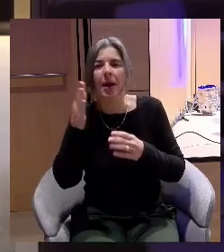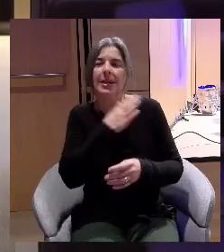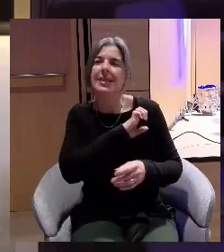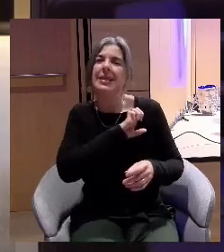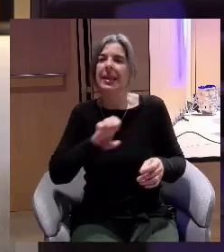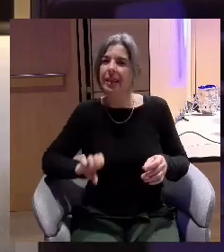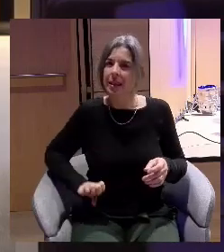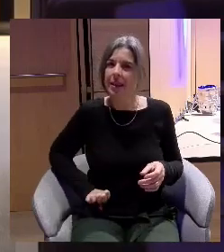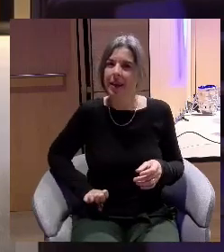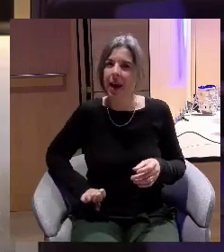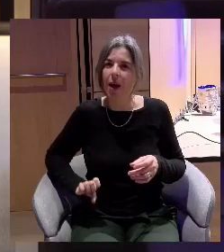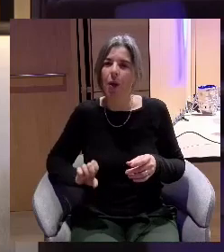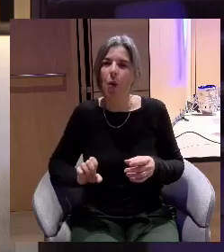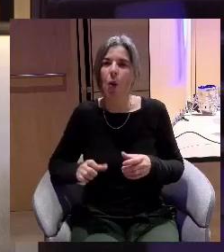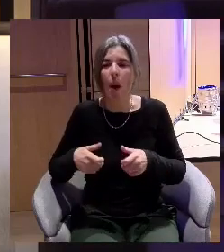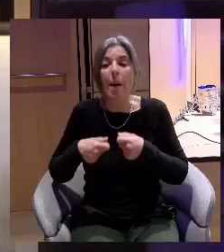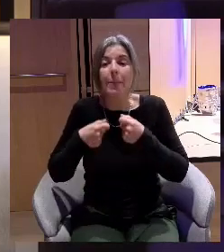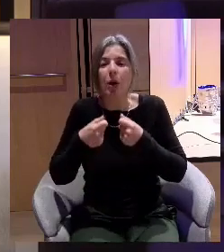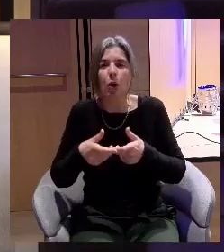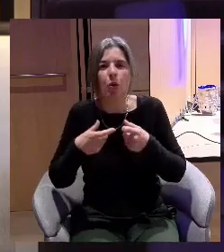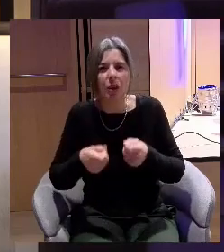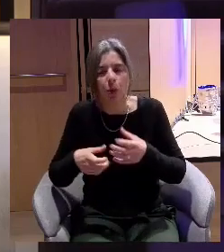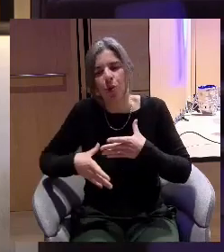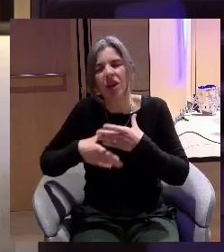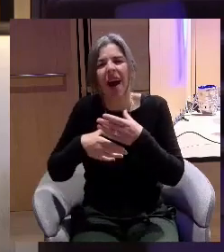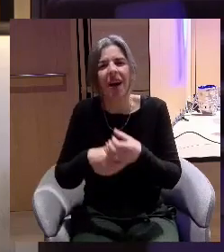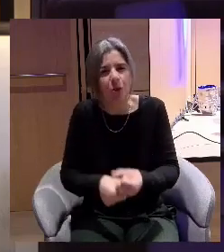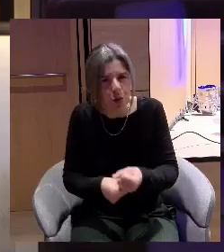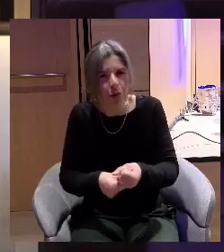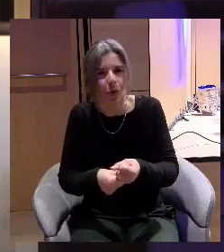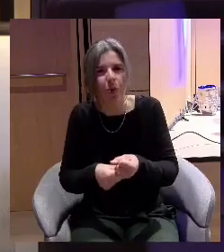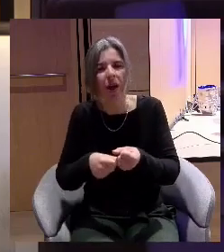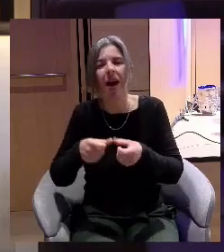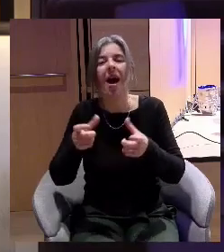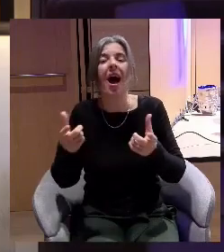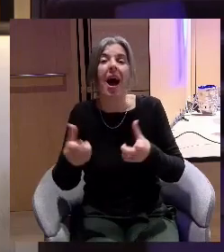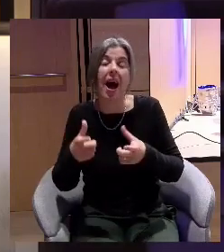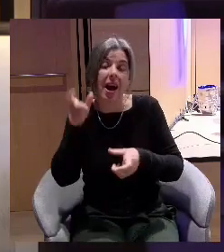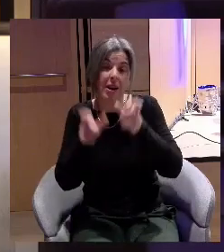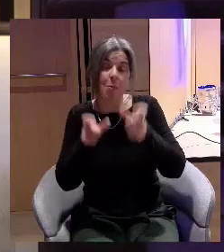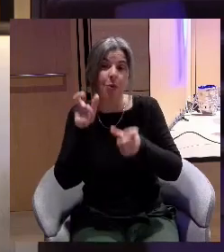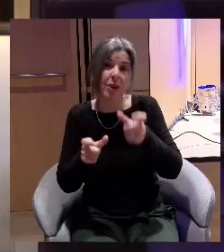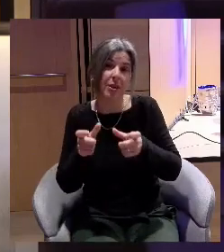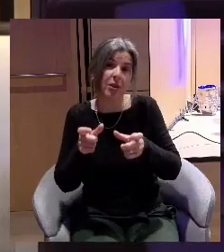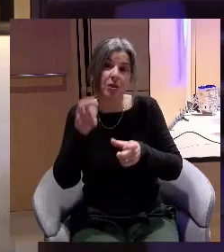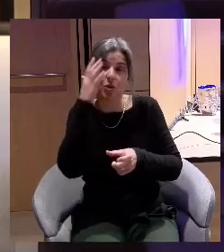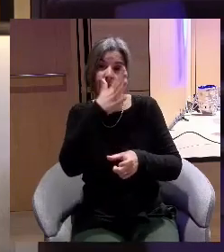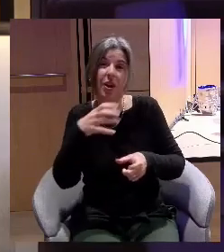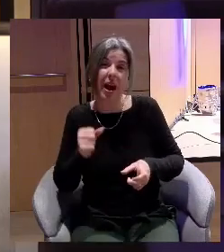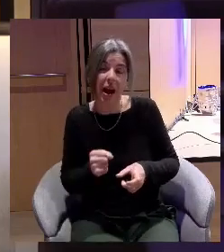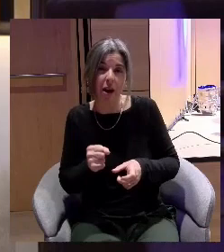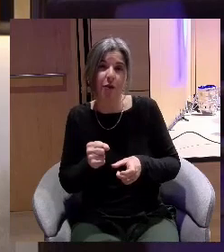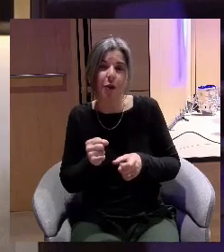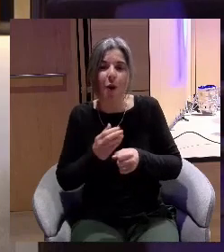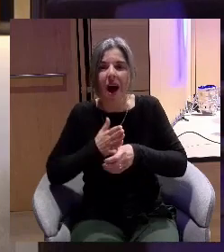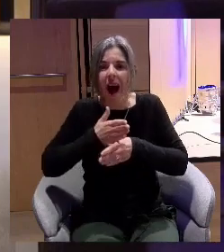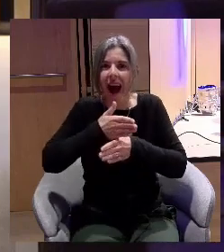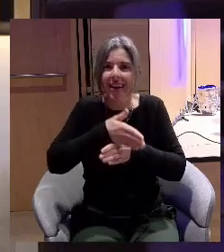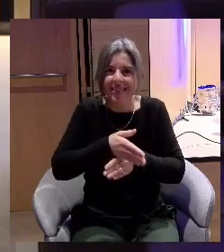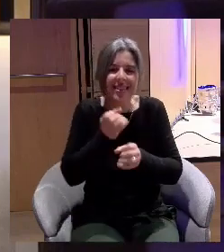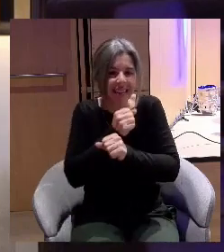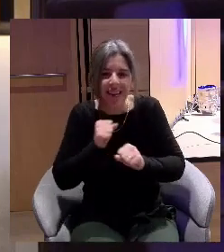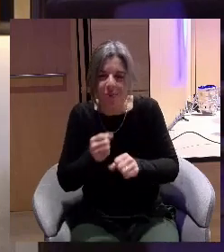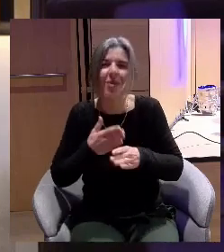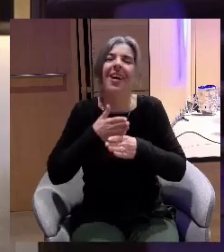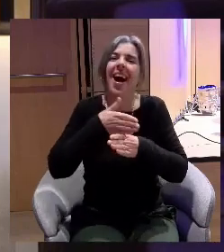contribuyendo a disminuir las brechas de la población afro en materia de acceso a la salud, acceso a la educación o también